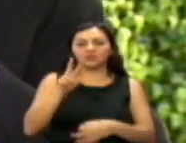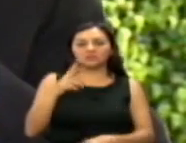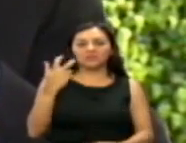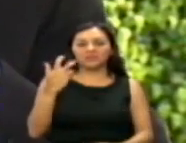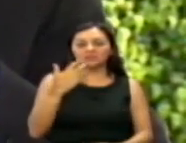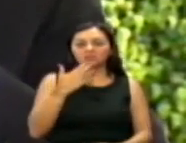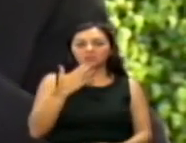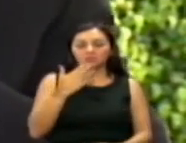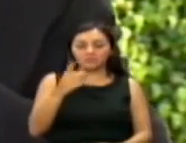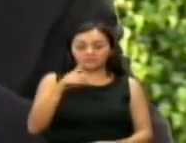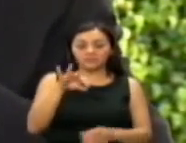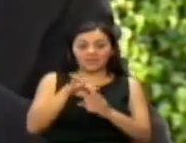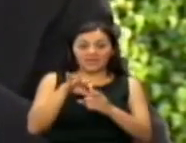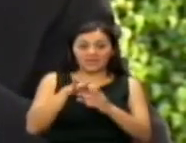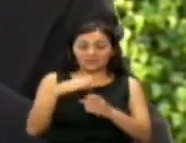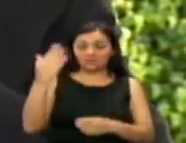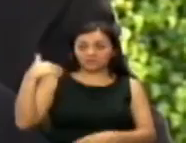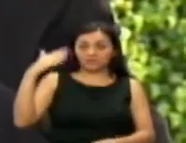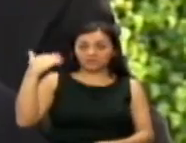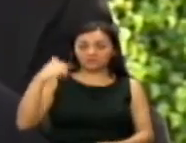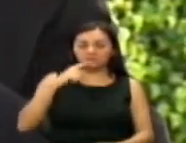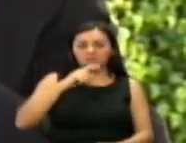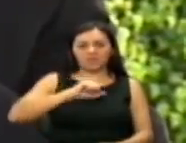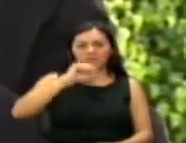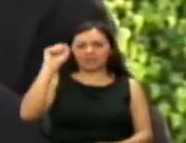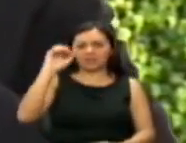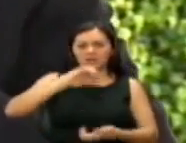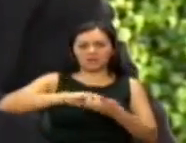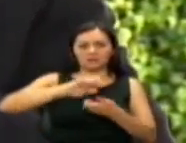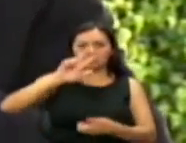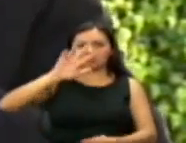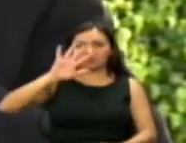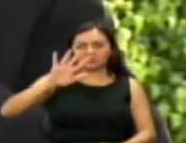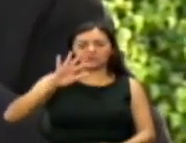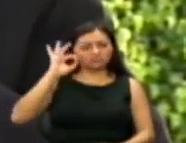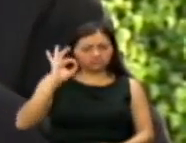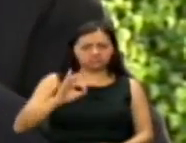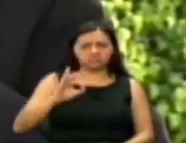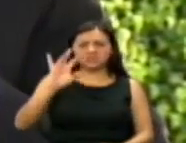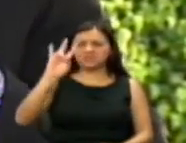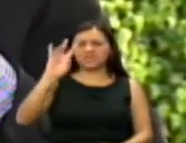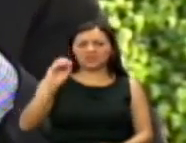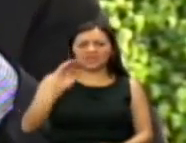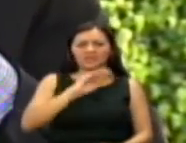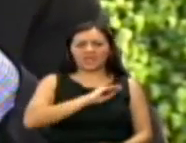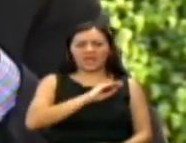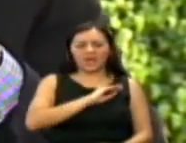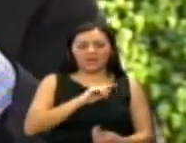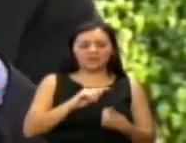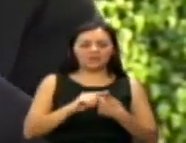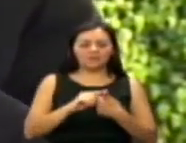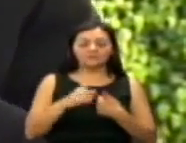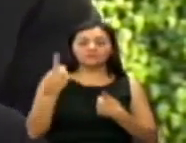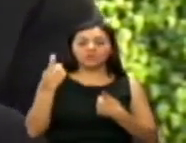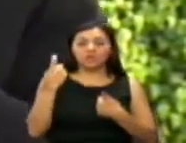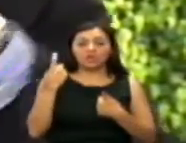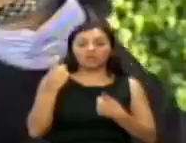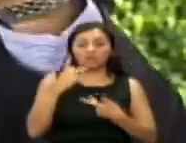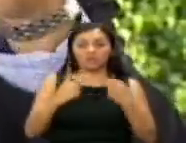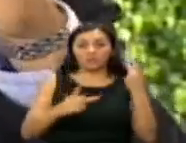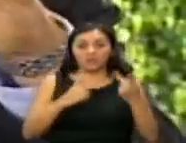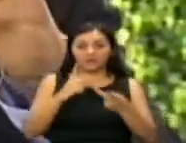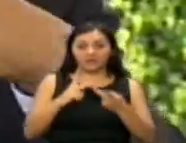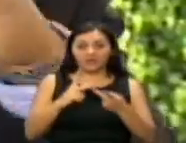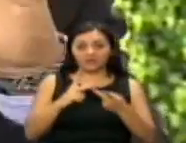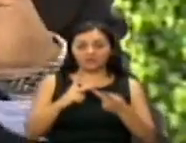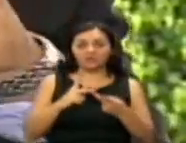que en las elecciones pasadas, el 23 de febrero, el gran ganador fue Alianza País. Hemos logrado más de 70 alcaldías, 10, 11 prefecturas, de